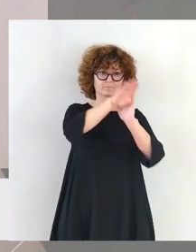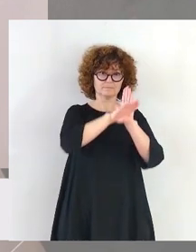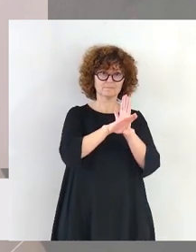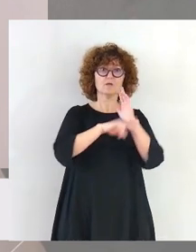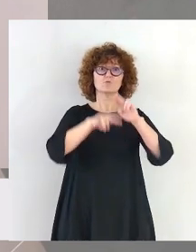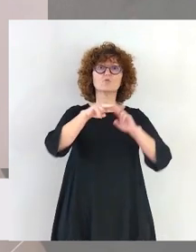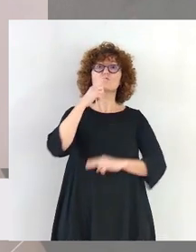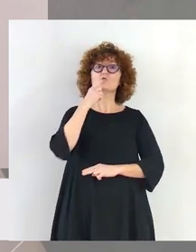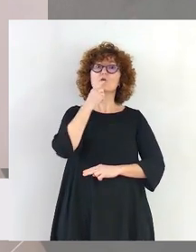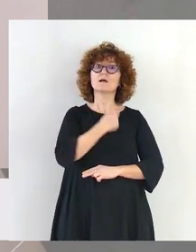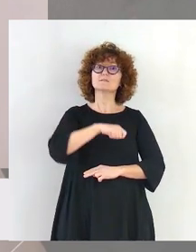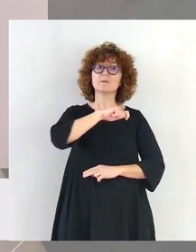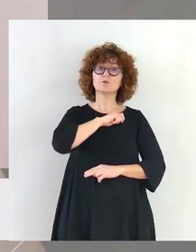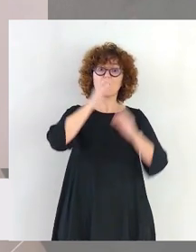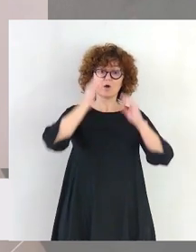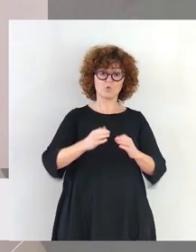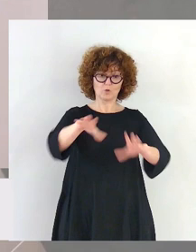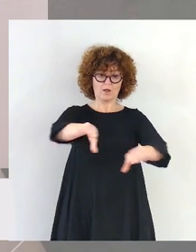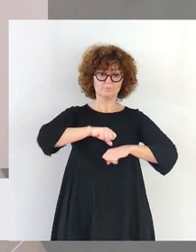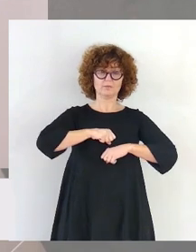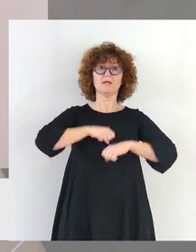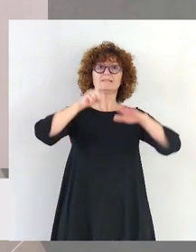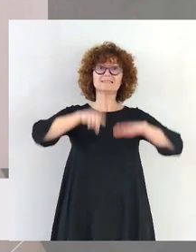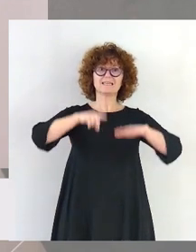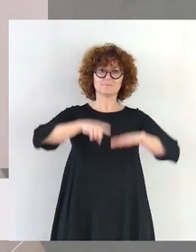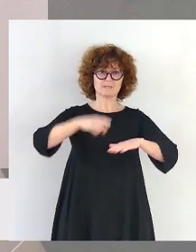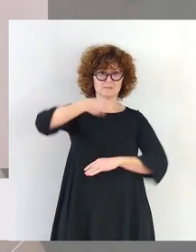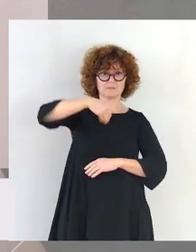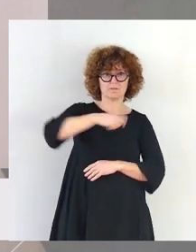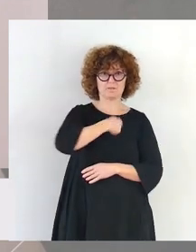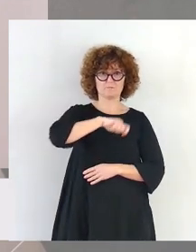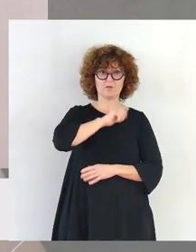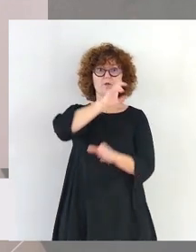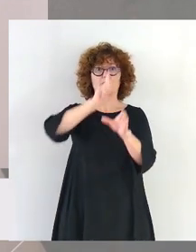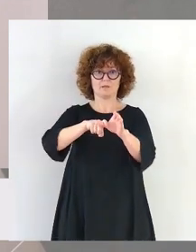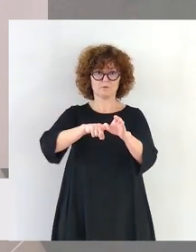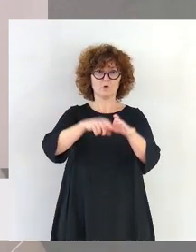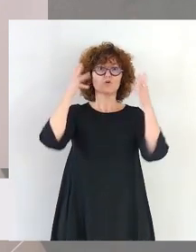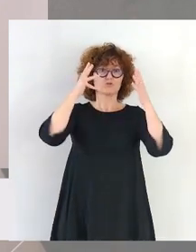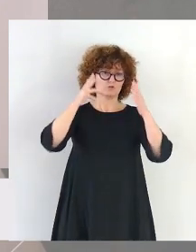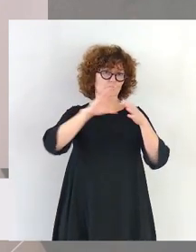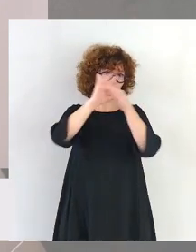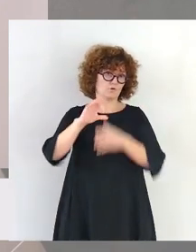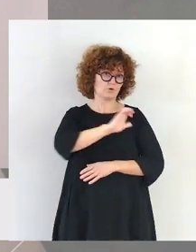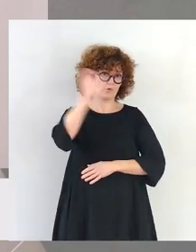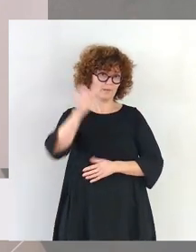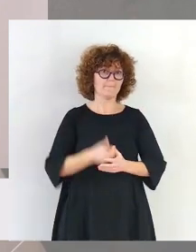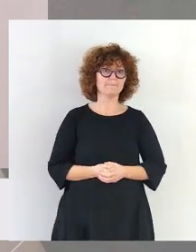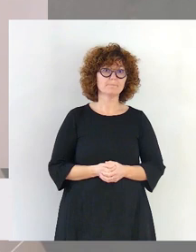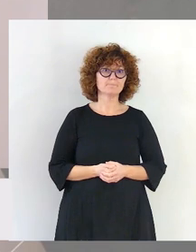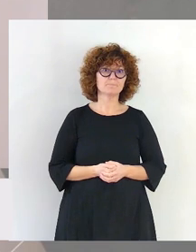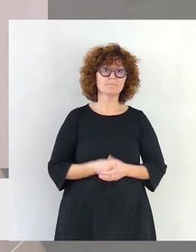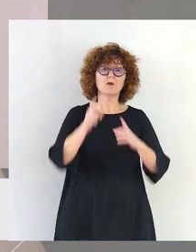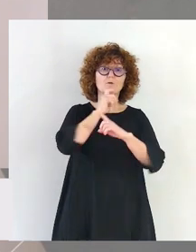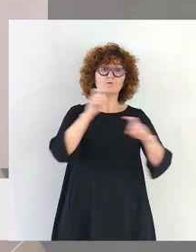española durante el semestre de la presidencia de España del Consejo de la Unión Europea la fundación